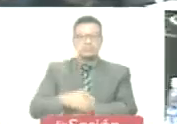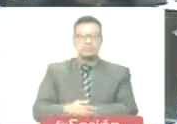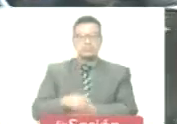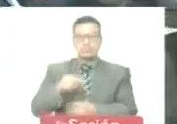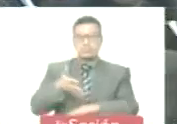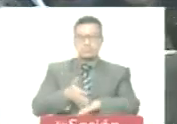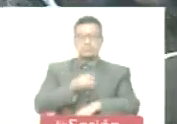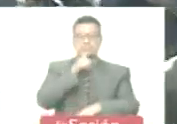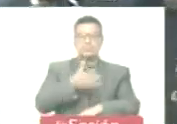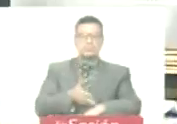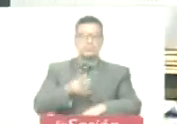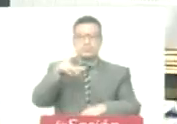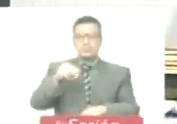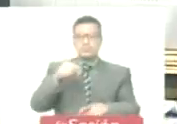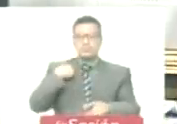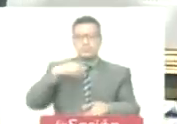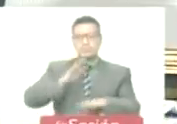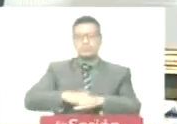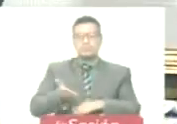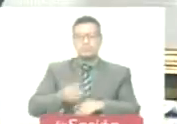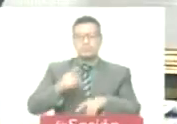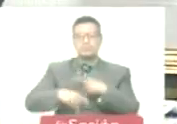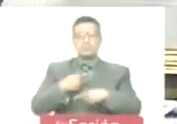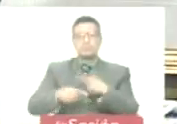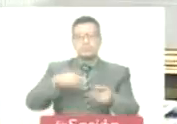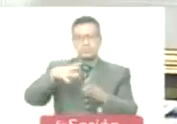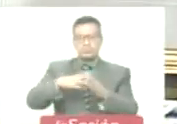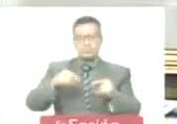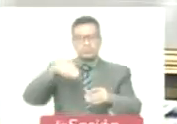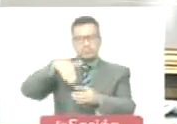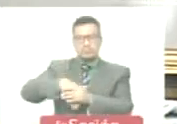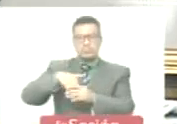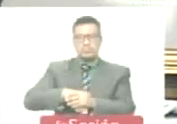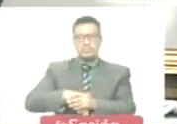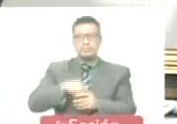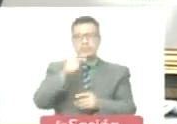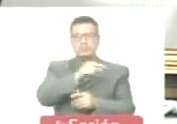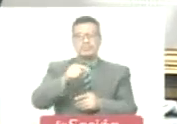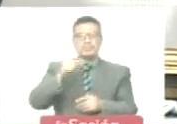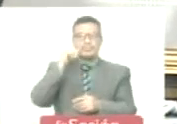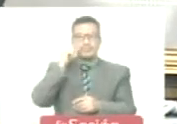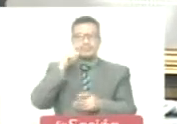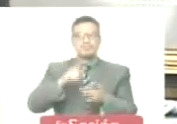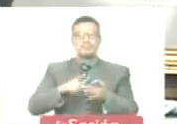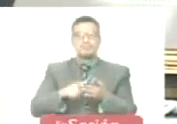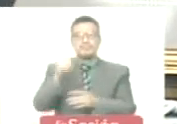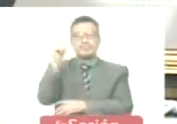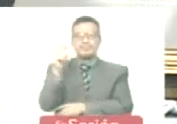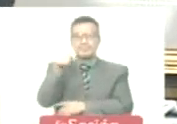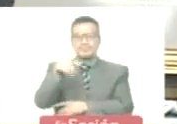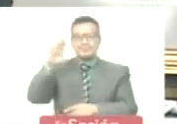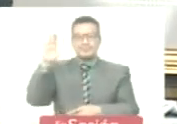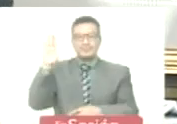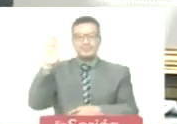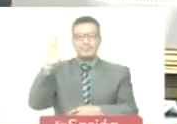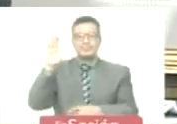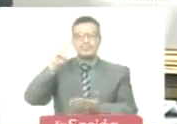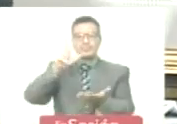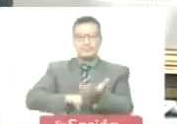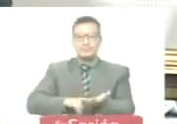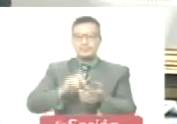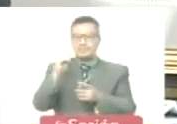Negado el diferimiento. En consecuencia, procedemos a votar. Las ciudadanas diputadas y los ciudadanos diputados que estén de acuerdo con aprobar